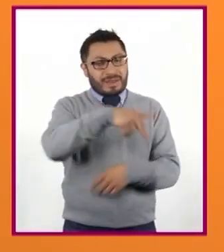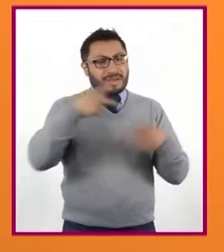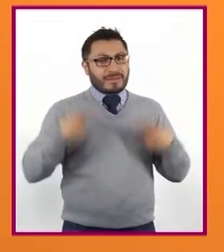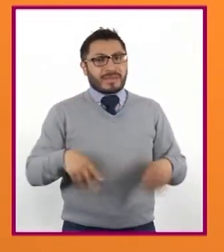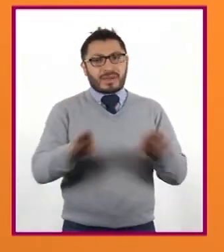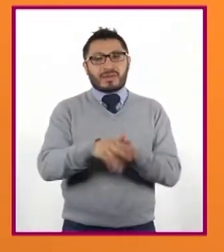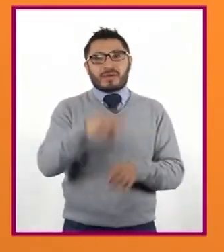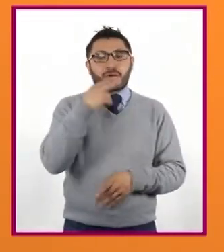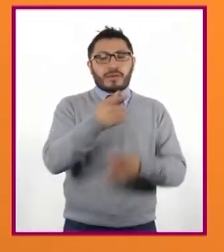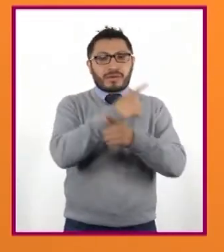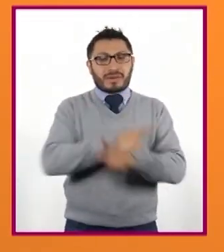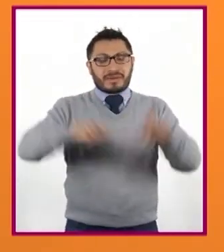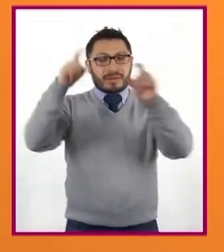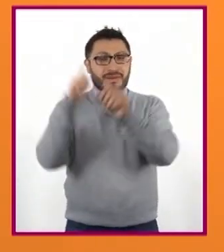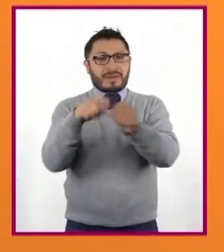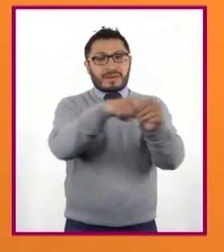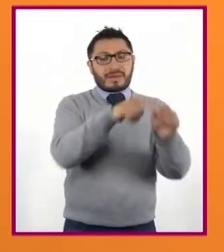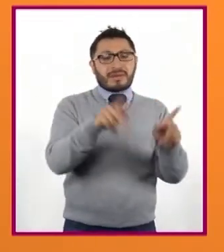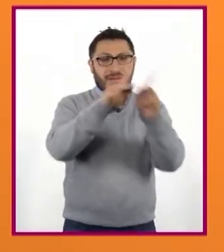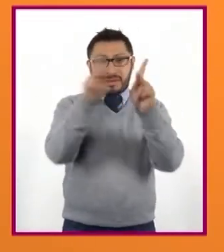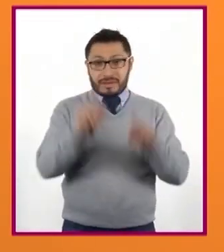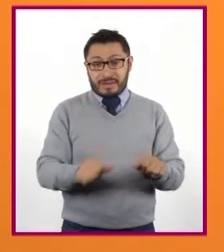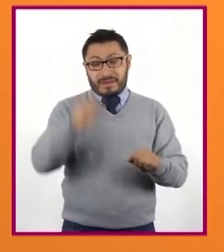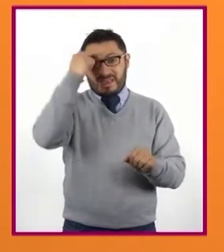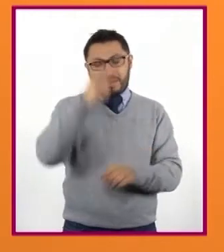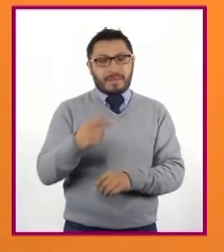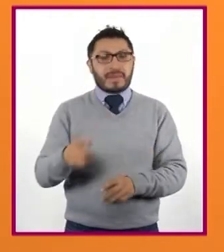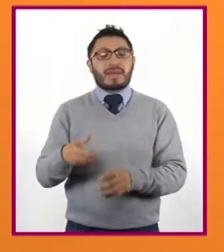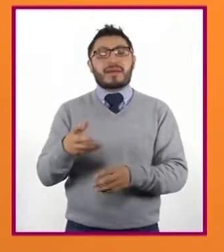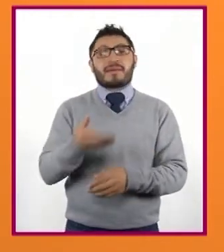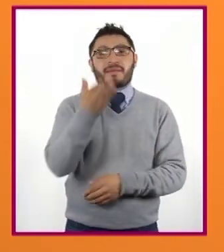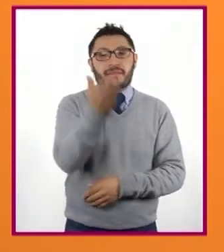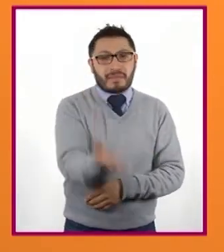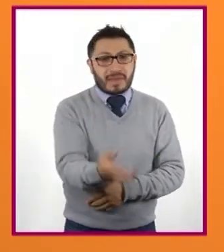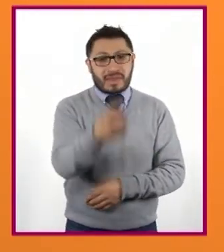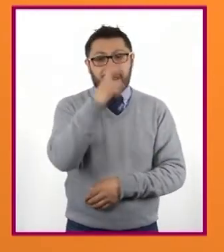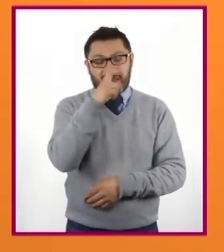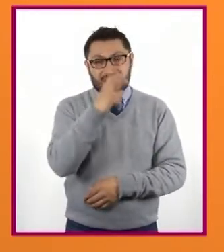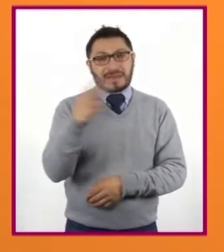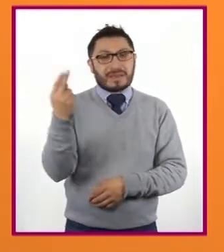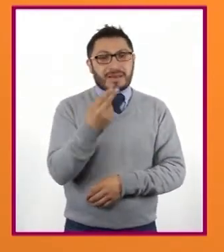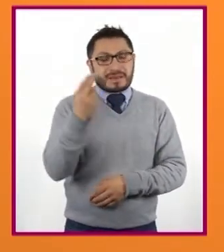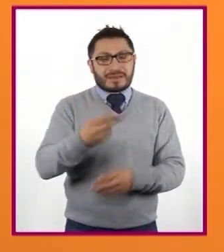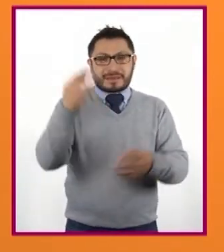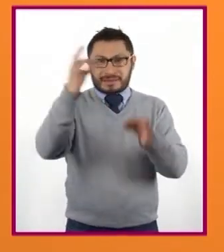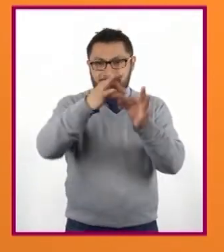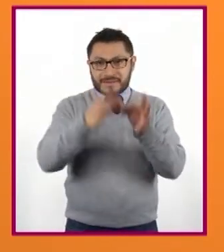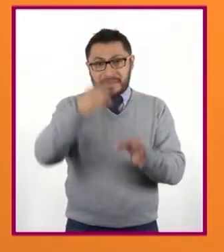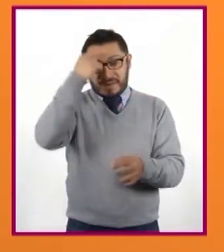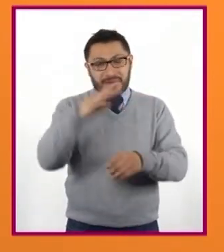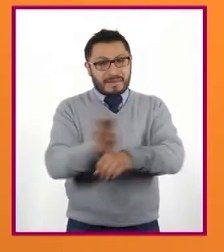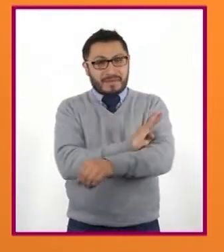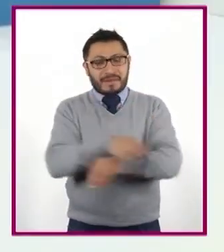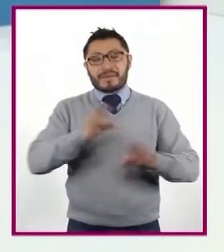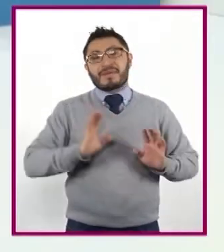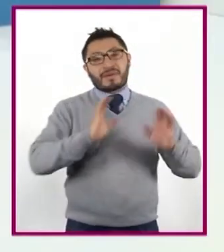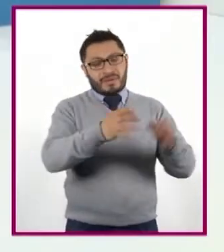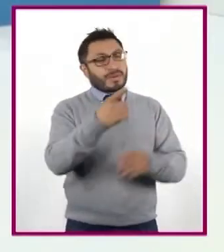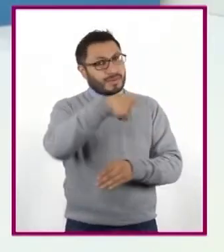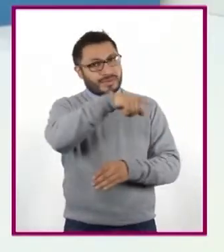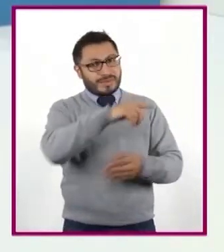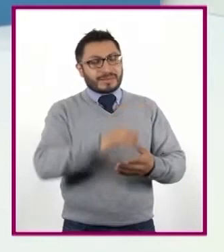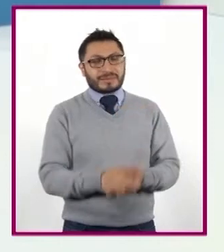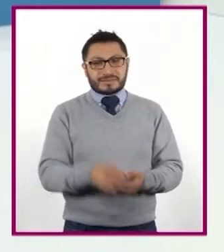la libertad de asociación pacífica para poder atender una necesidad para el bienestar de su comunidad.